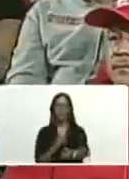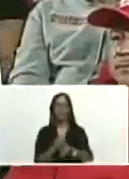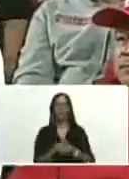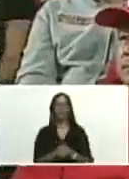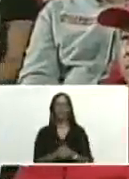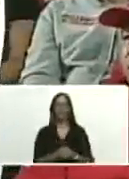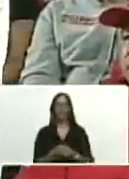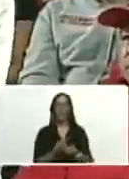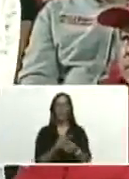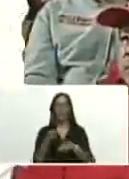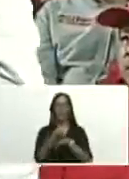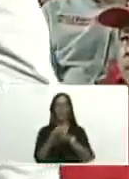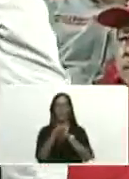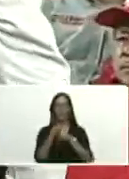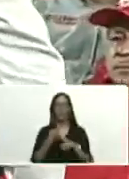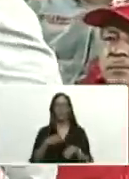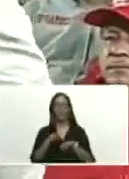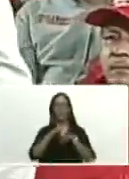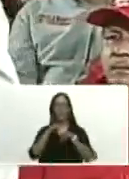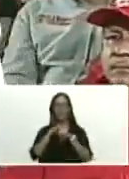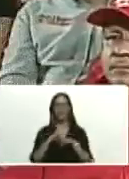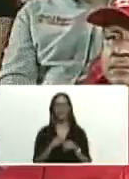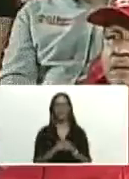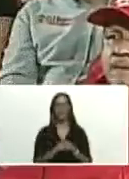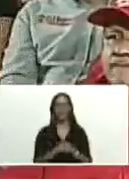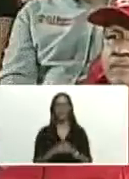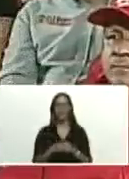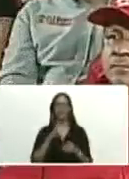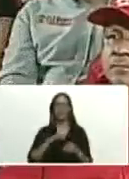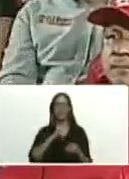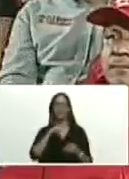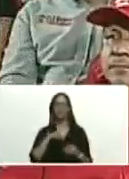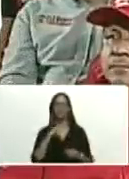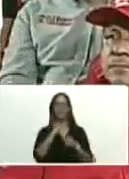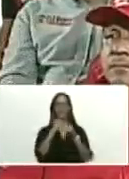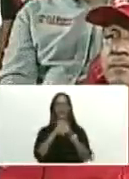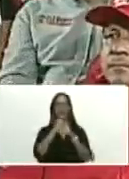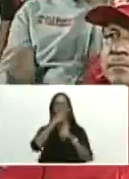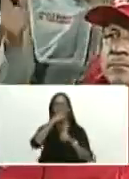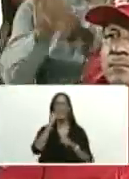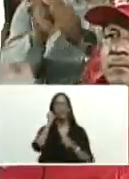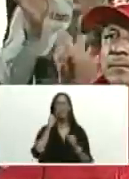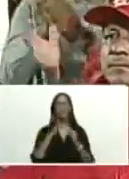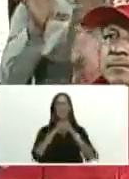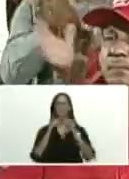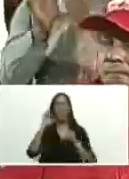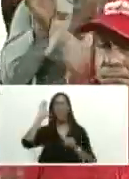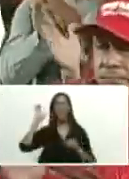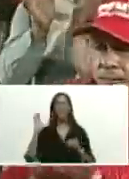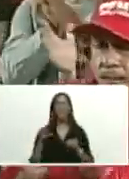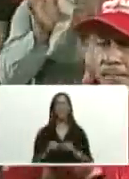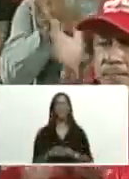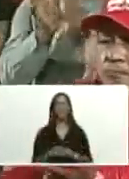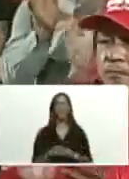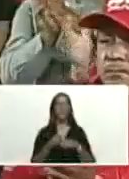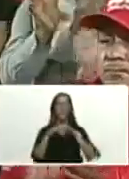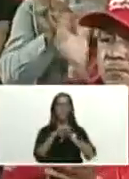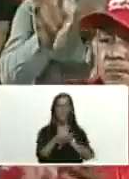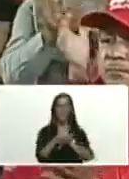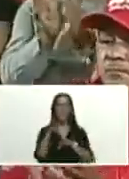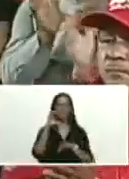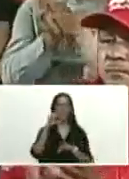gobernador ministros ministras vicepresidentes que está con nosotros trabajadores y trabajadoras de todo el país integrante